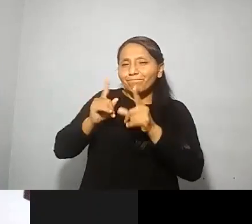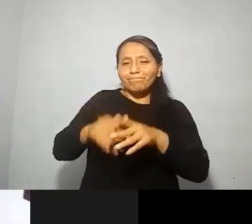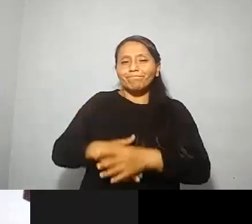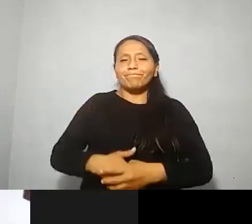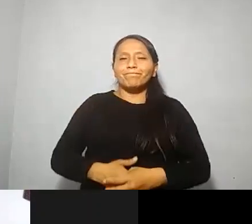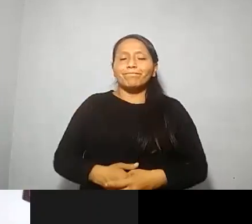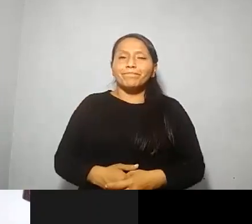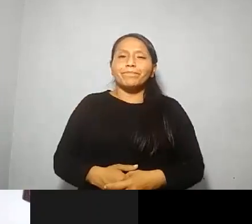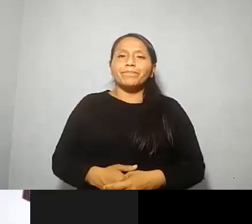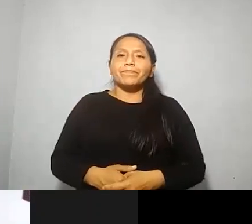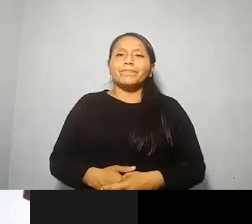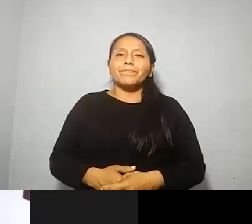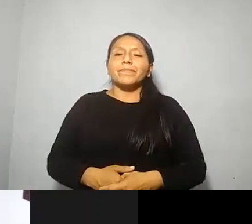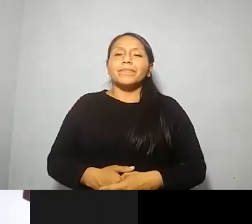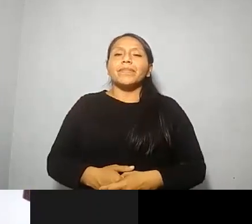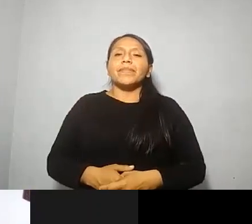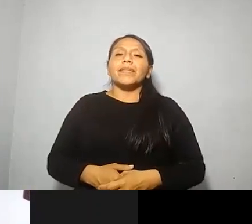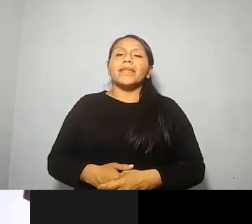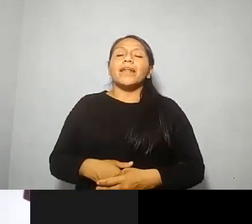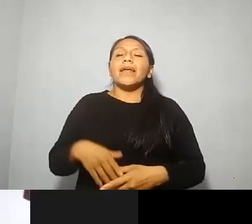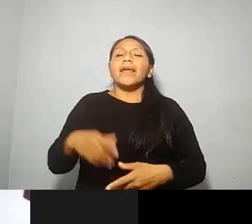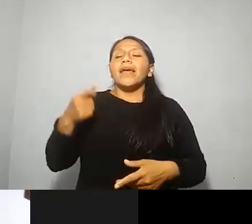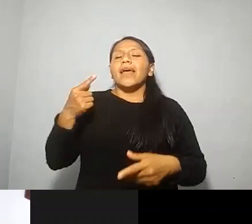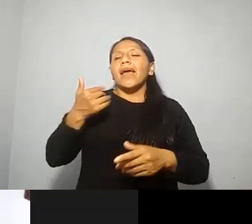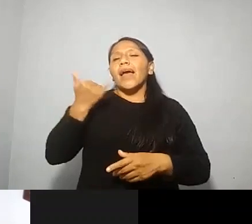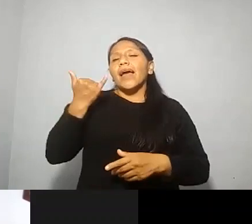que tenemos como diferentes